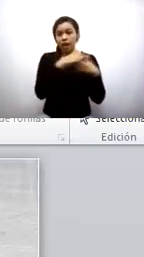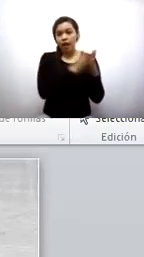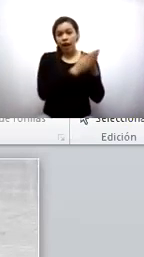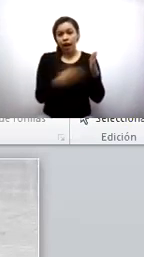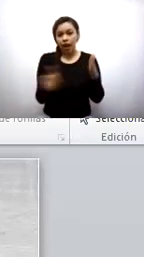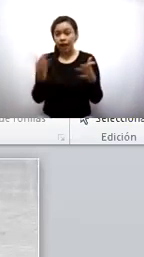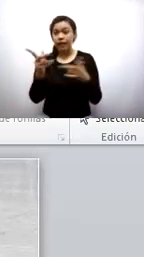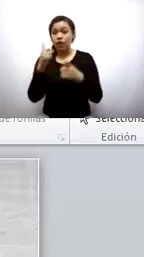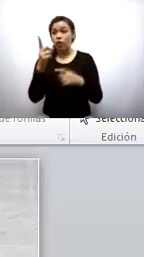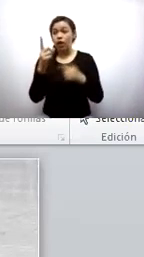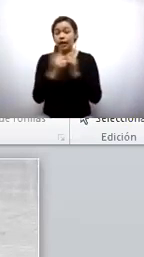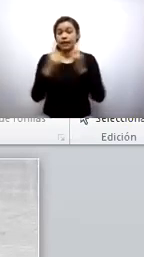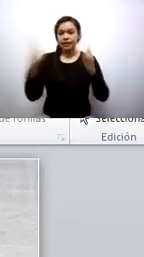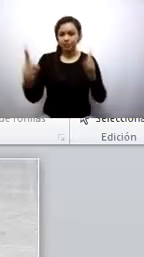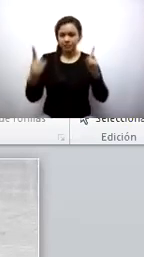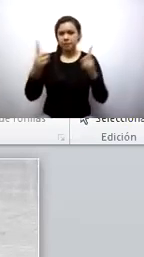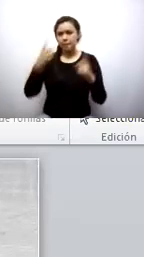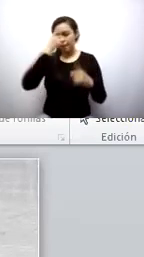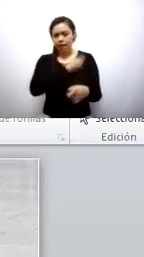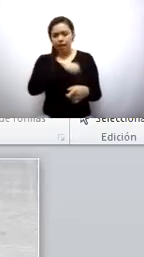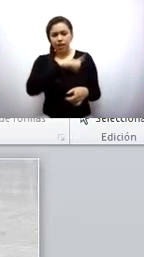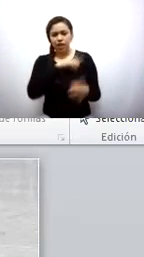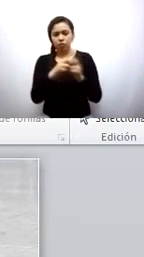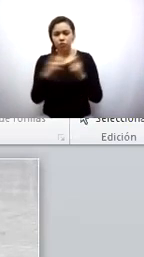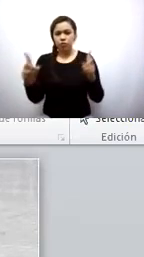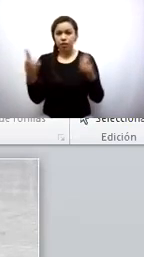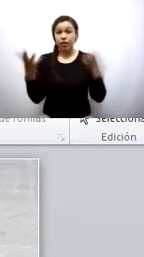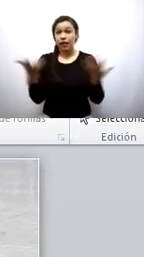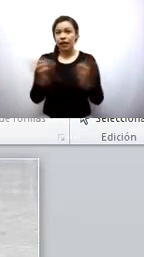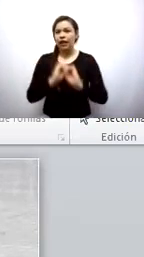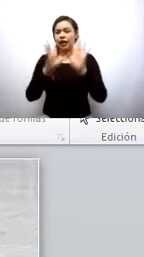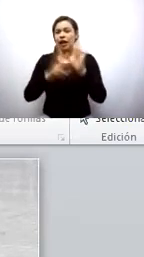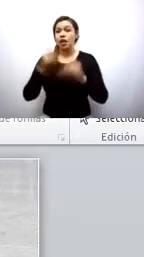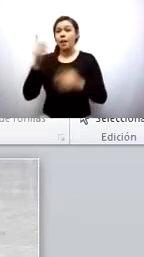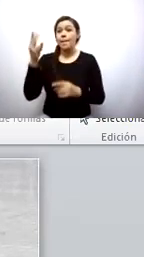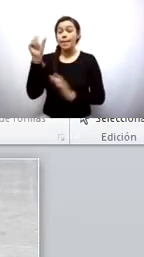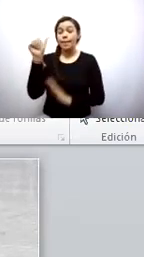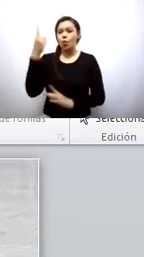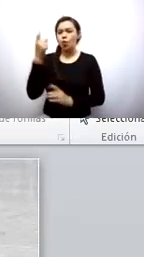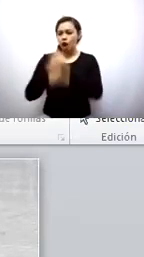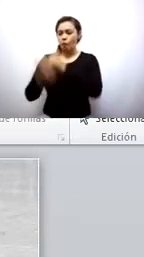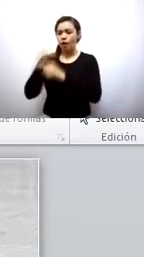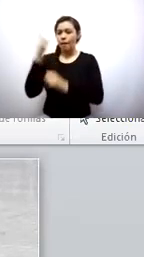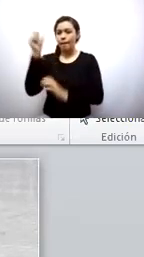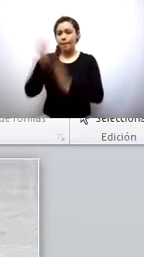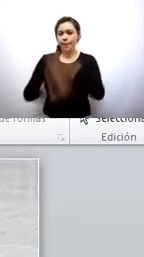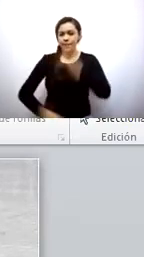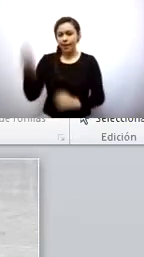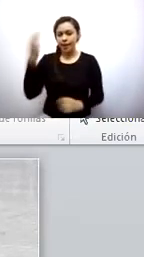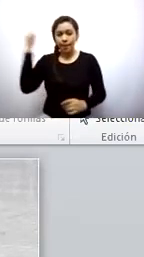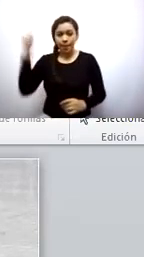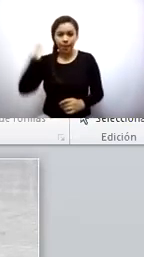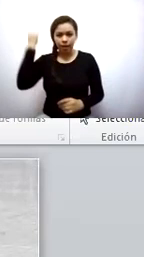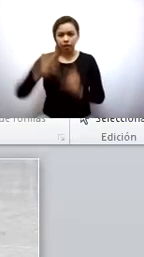Distancia, que justamente irrumpió a mediados del mes de marzo y se proyectaba poder